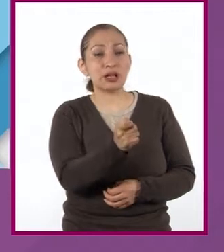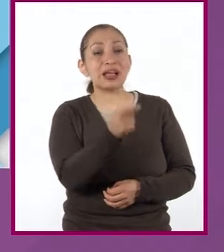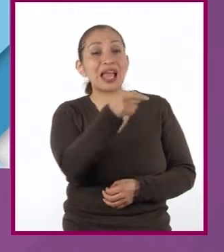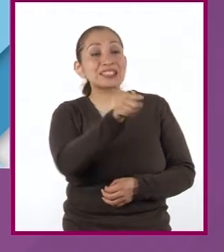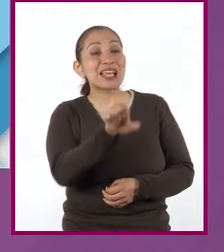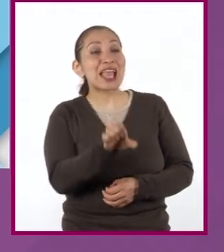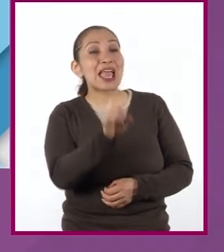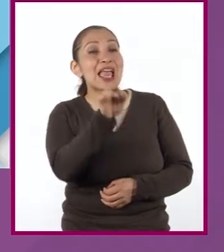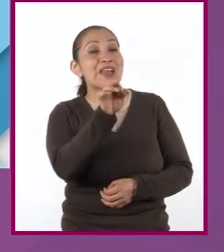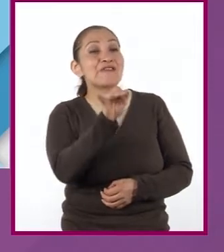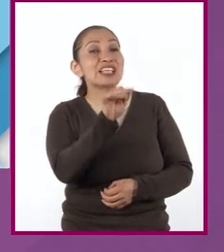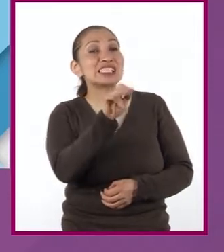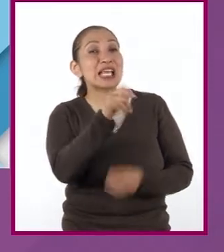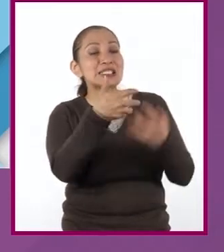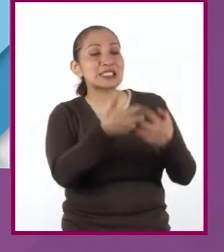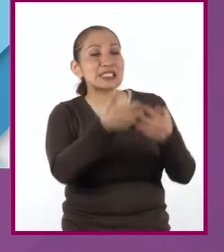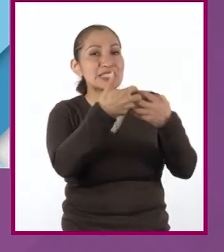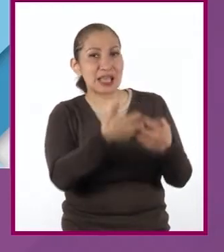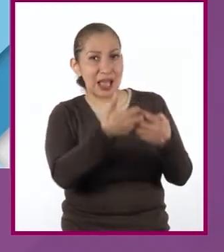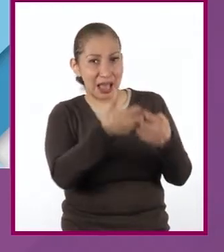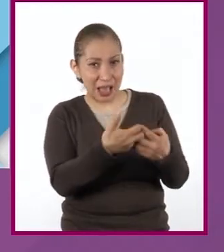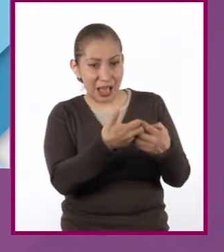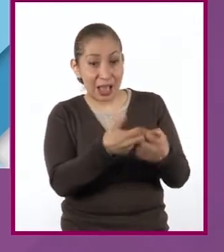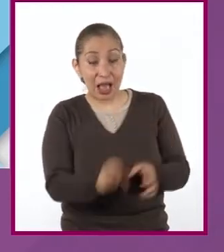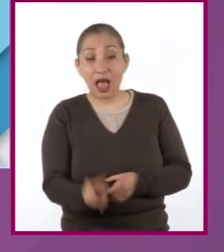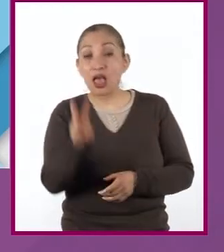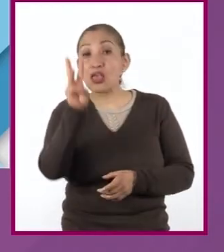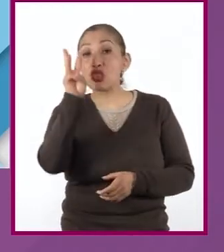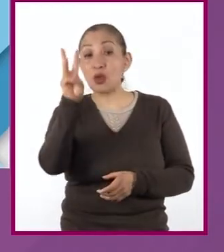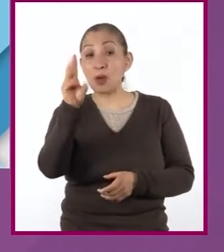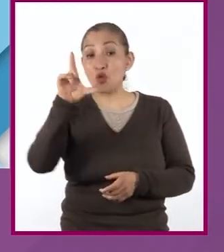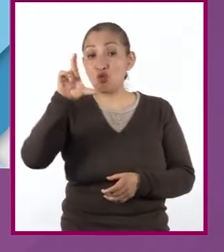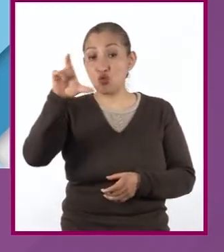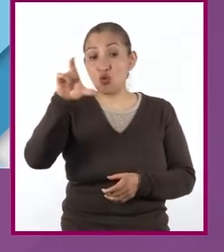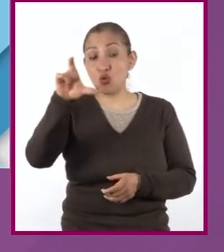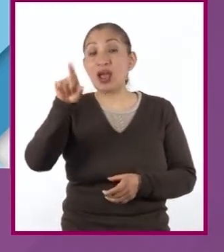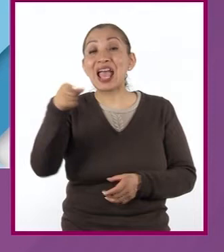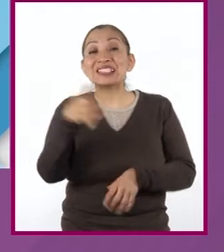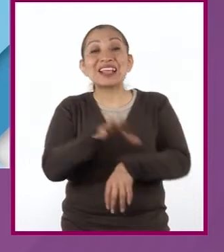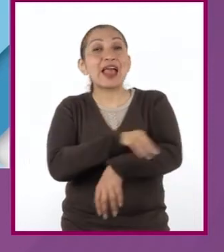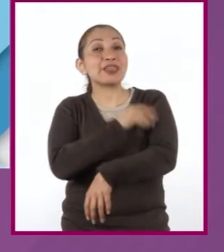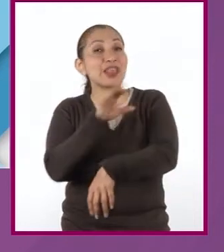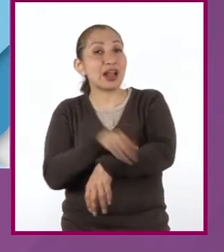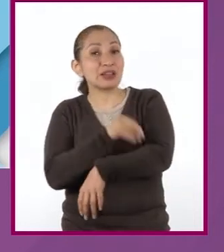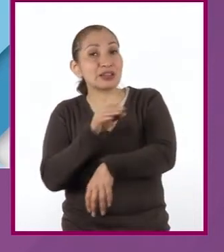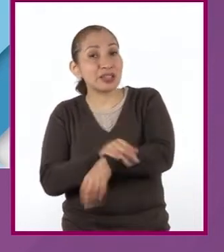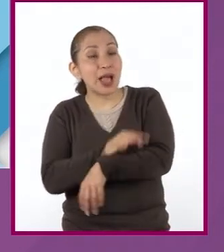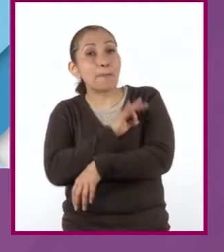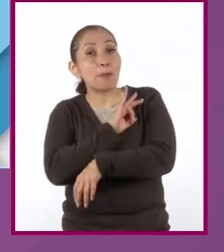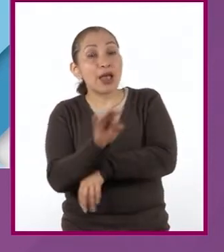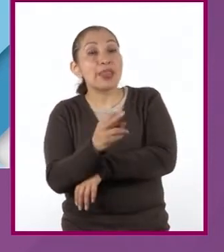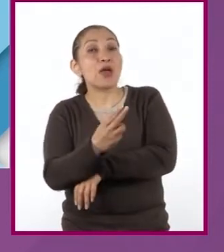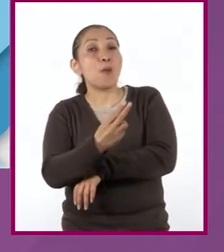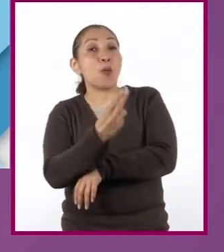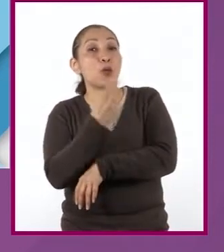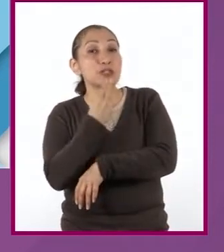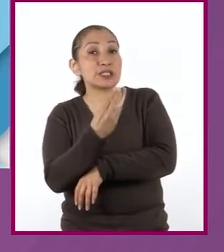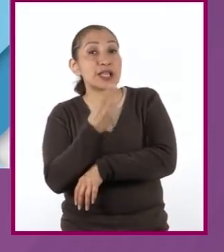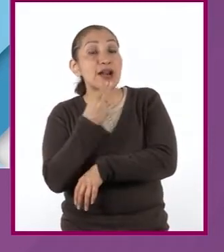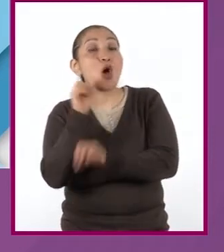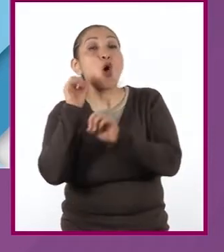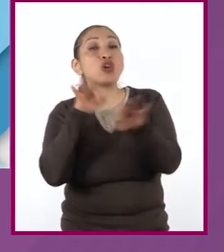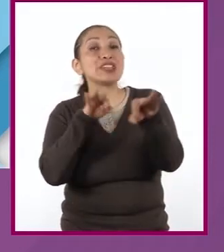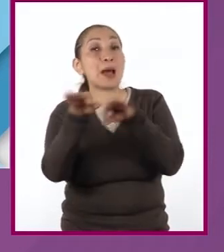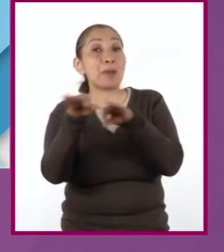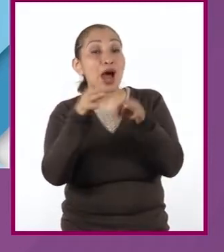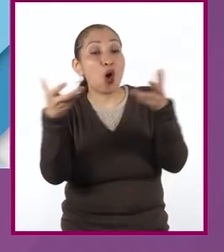la eficiencia de la máquina. La W mayúscula es la energía que se puede aprovechar o el trabajo